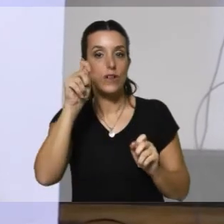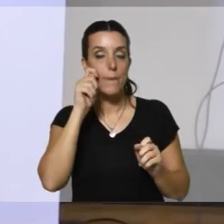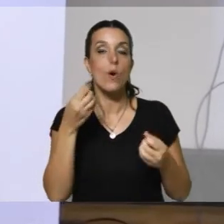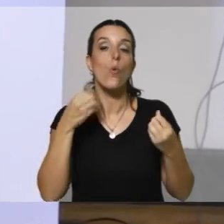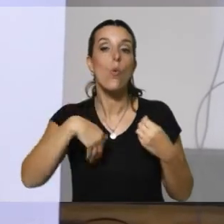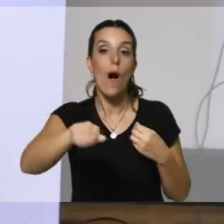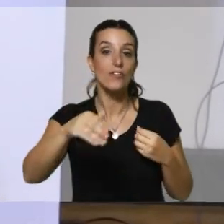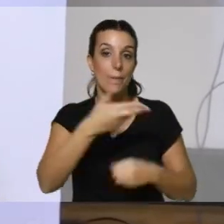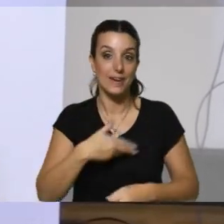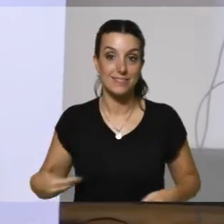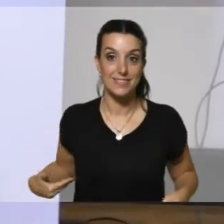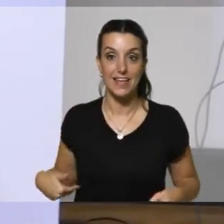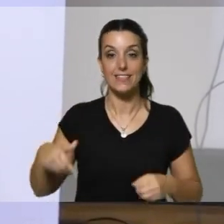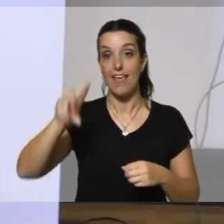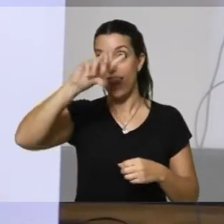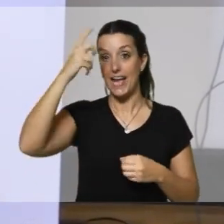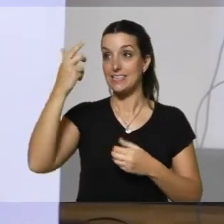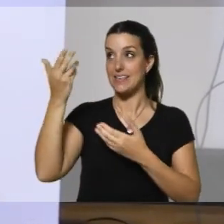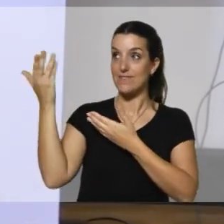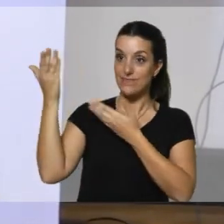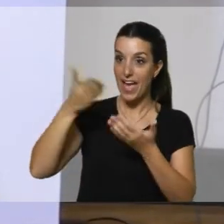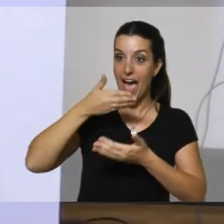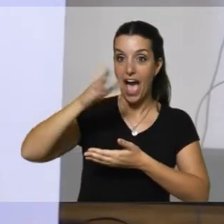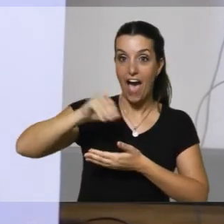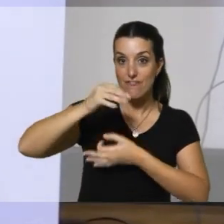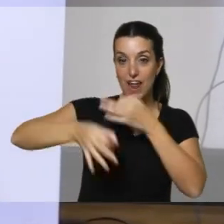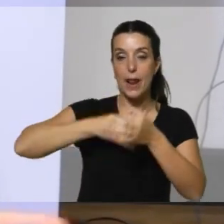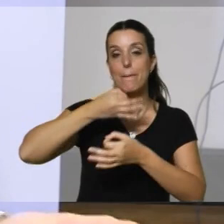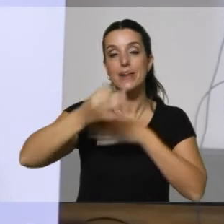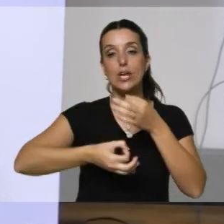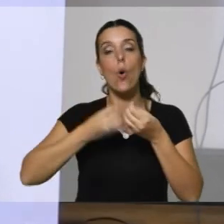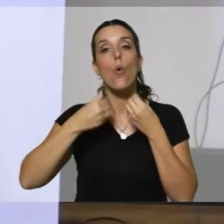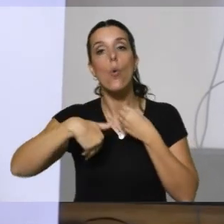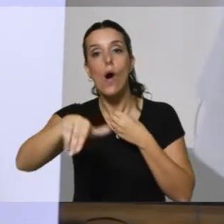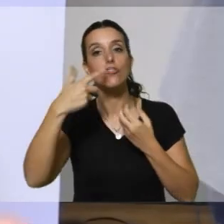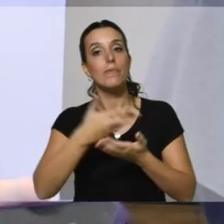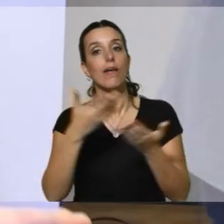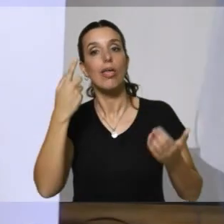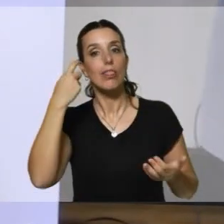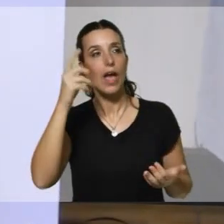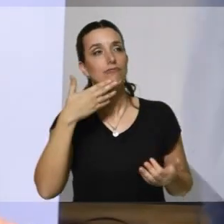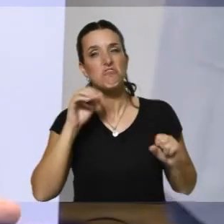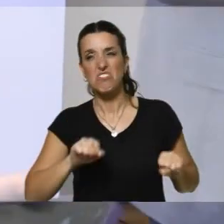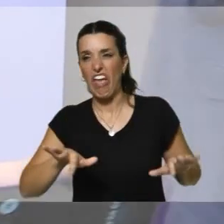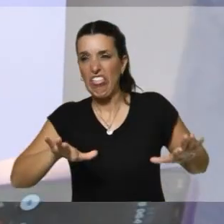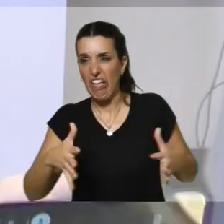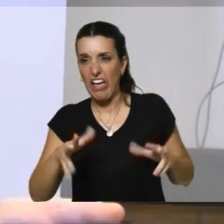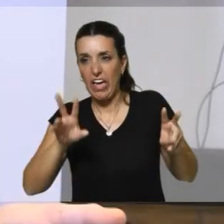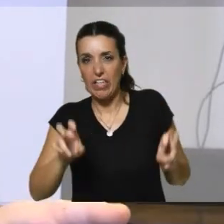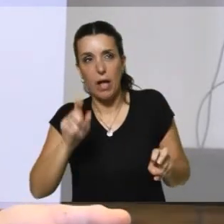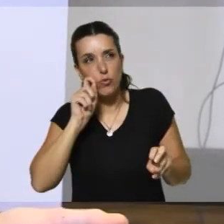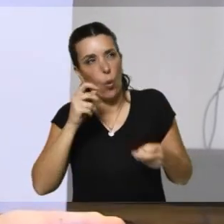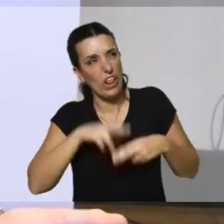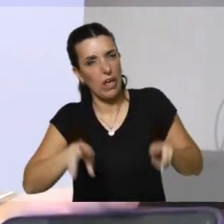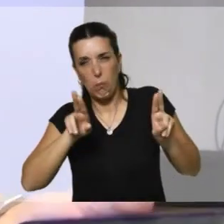Cuando el presidente de la República fue invitado a hacer uso de la palabra, explicó que cuando le presentaron la idea no entendía demasiado a lo que se